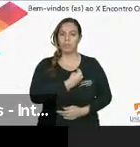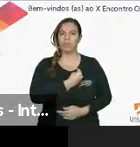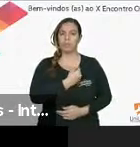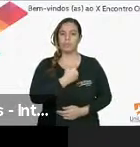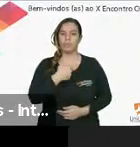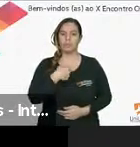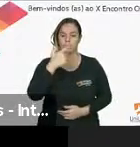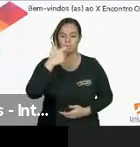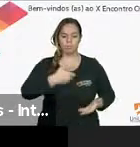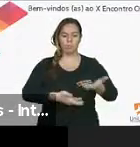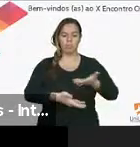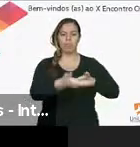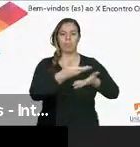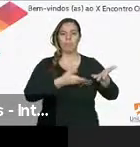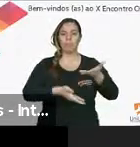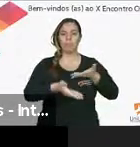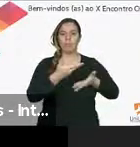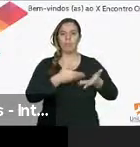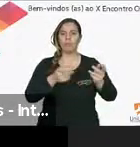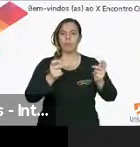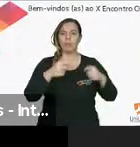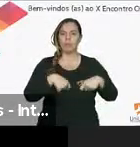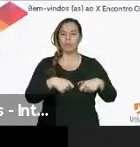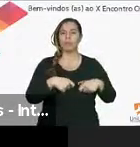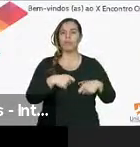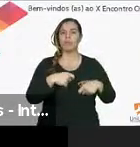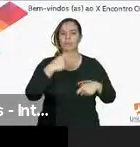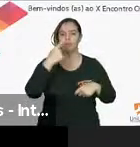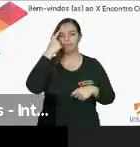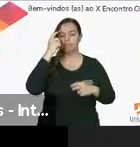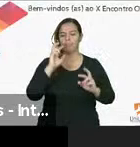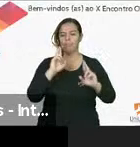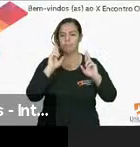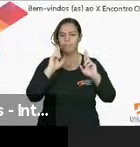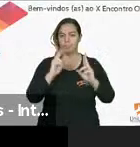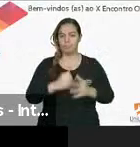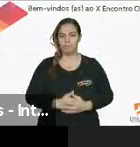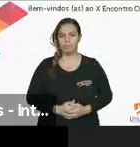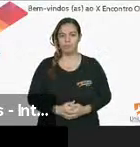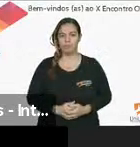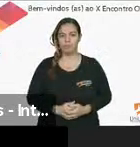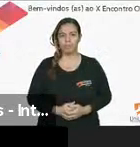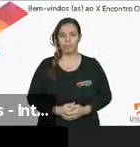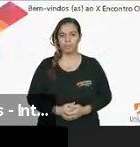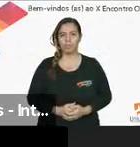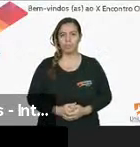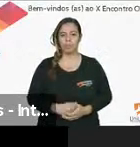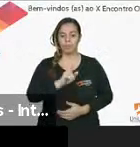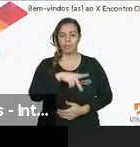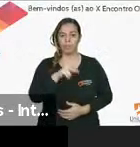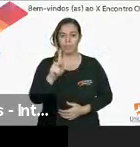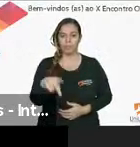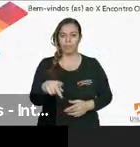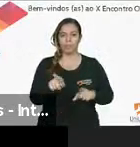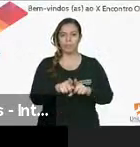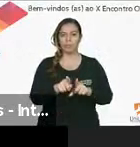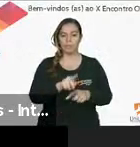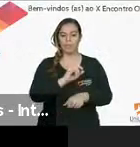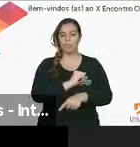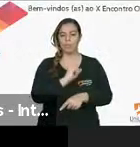de acciones satisface las expectativas de alguien, ¿sí? El profesor, el instructor o quien